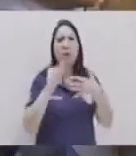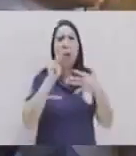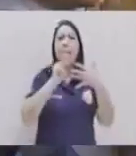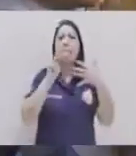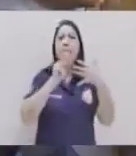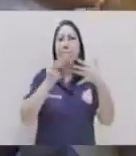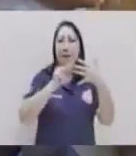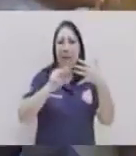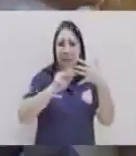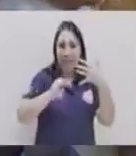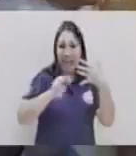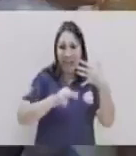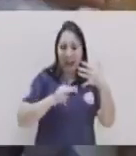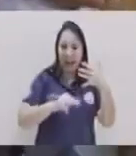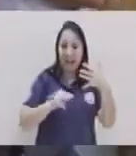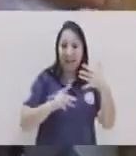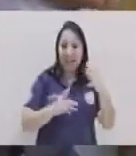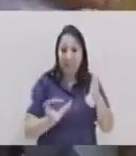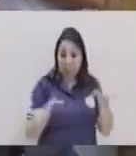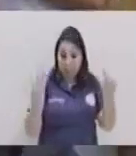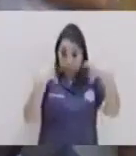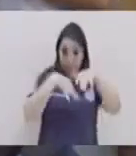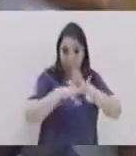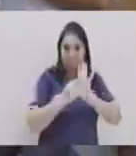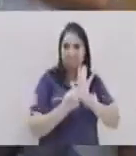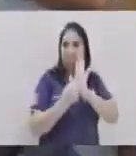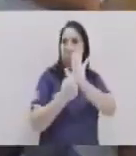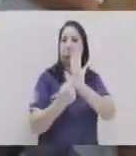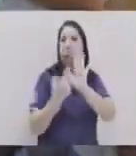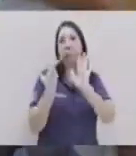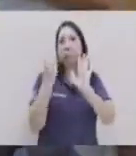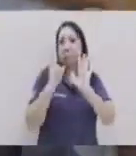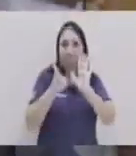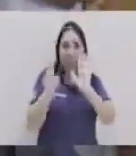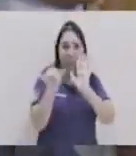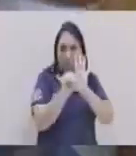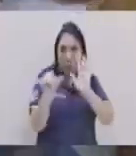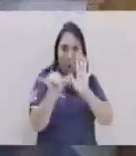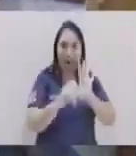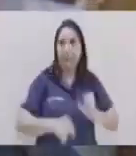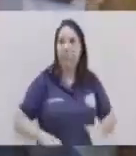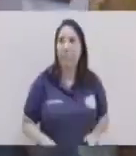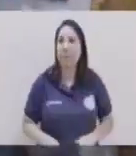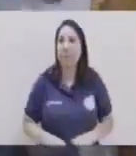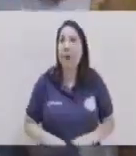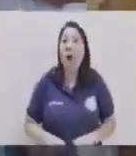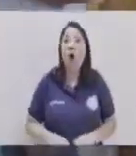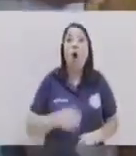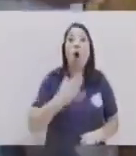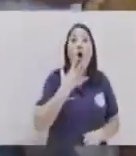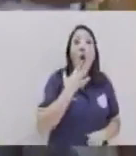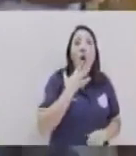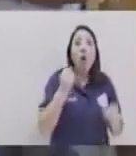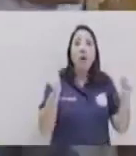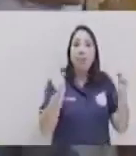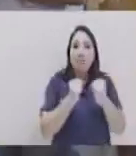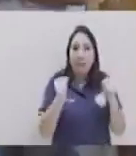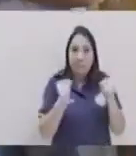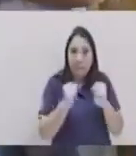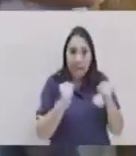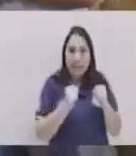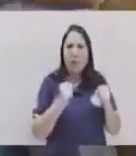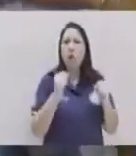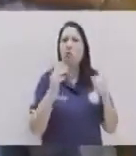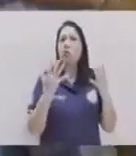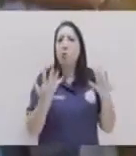haciendo la mezcla, el resultado va a ser el mismo. Entonces, cayendo en materia, los colores fríos son